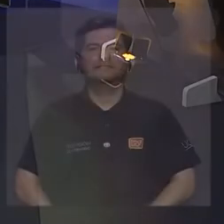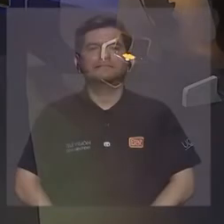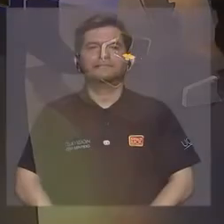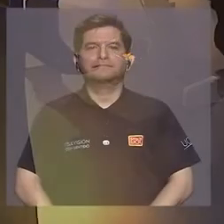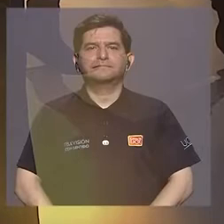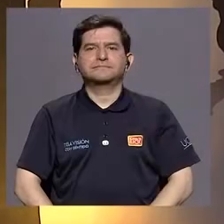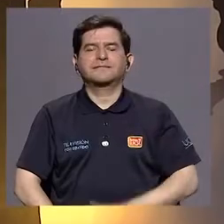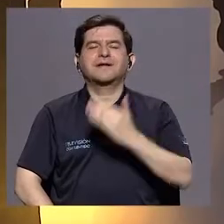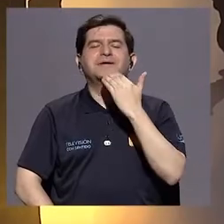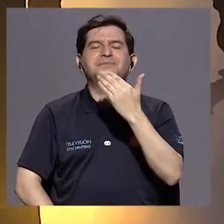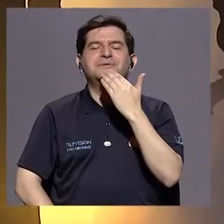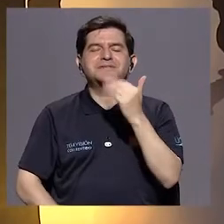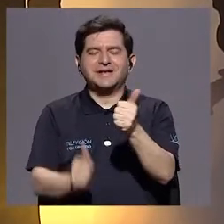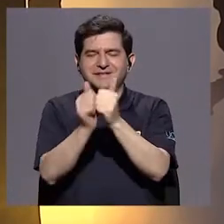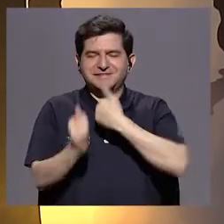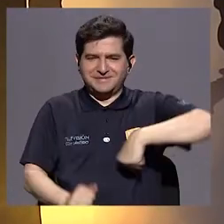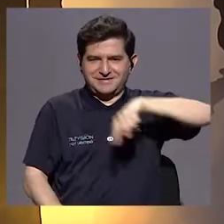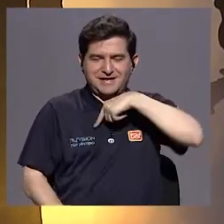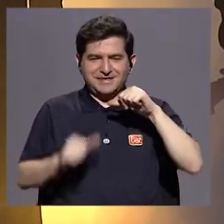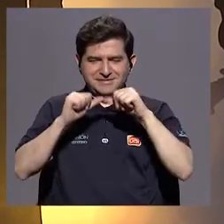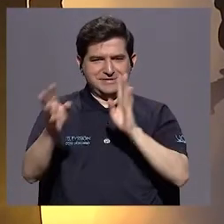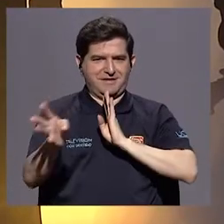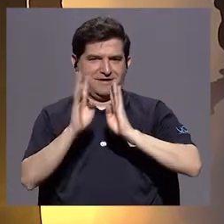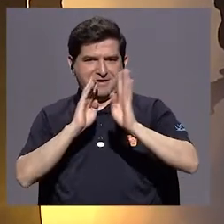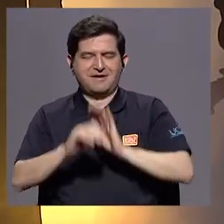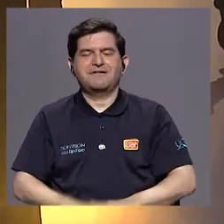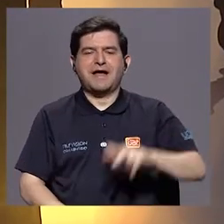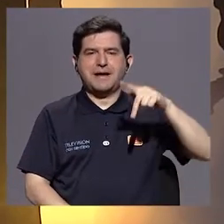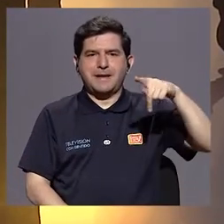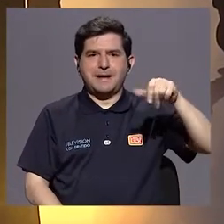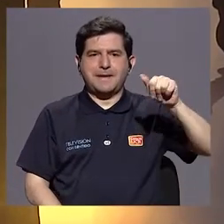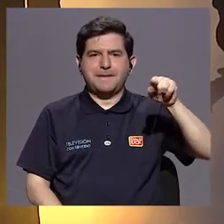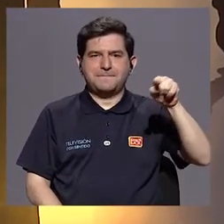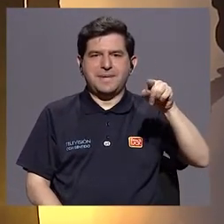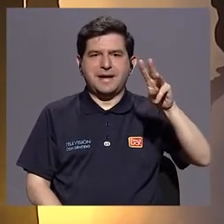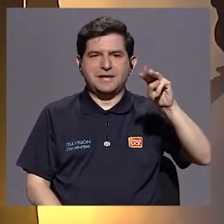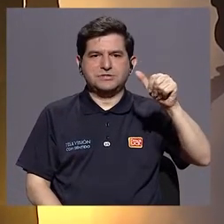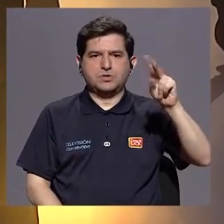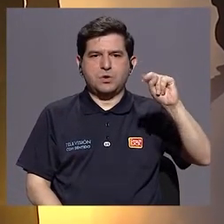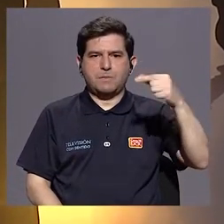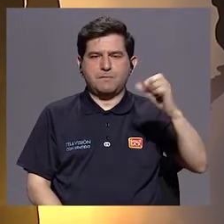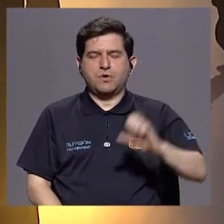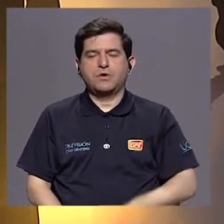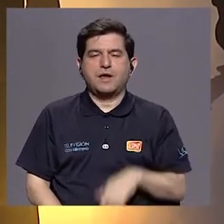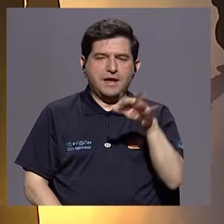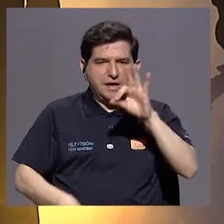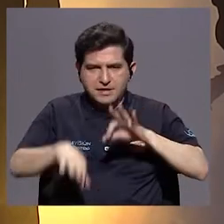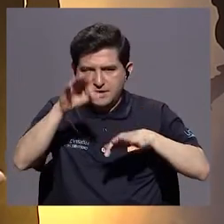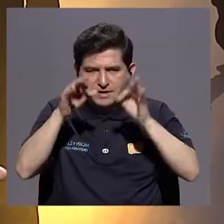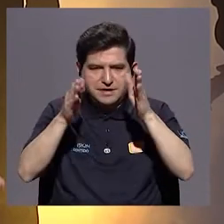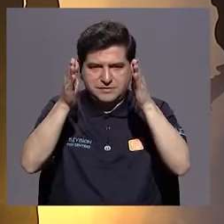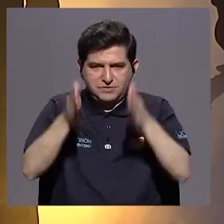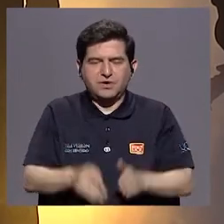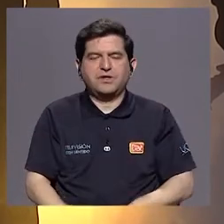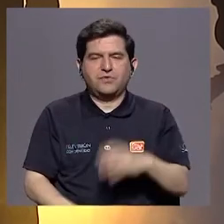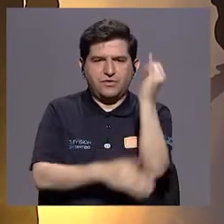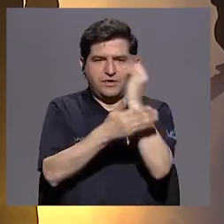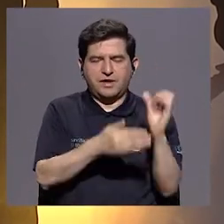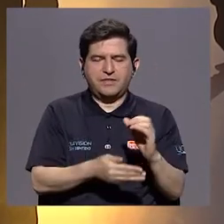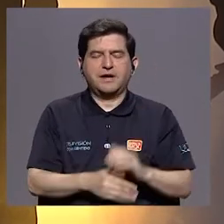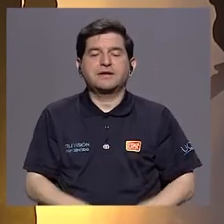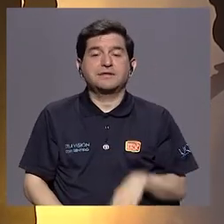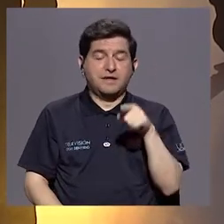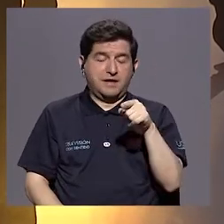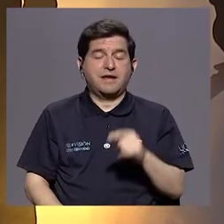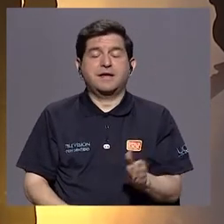muchas gracias por acompañarnos seguimos conversando con bad monje y curadora de arte costarricense radicada en europa que integra el equipo